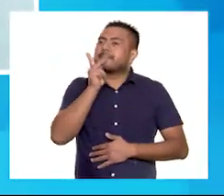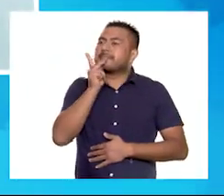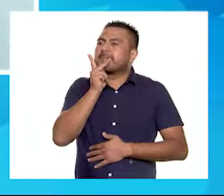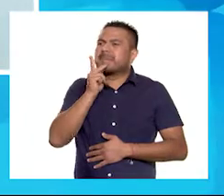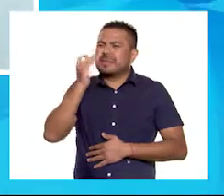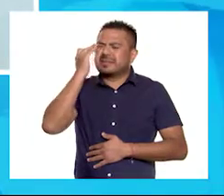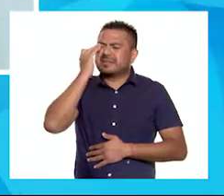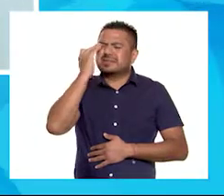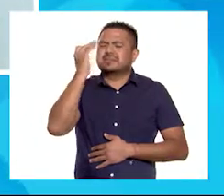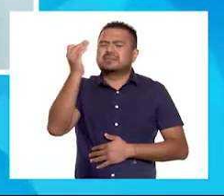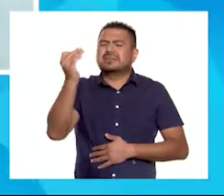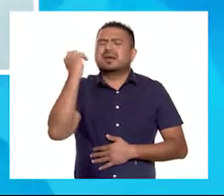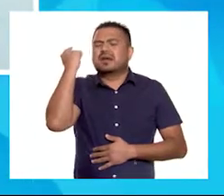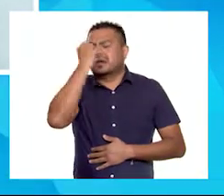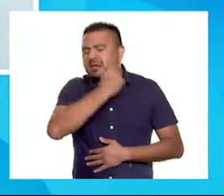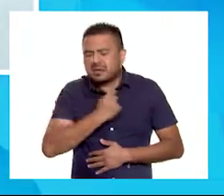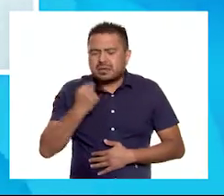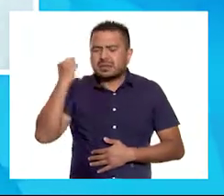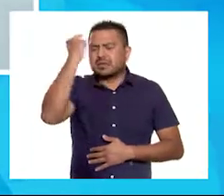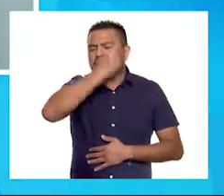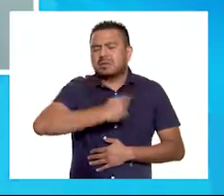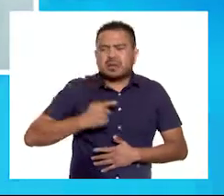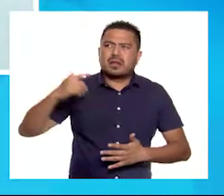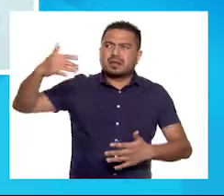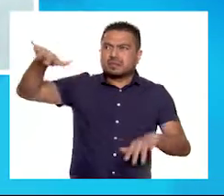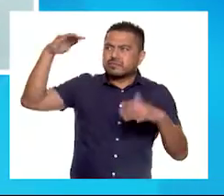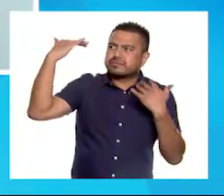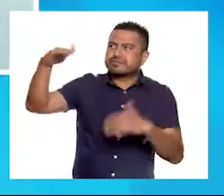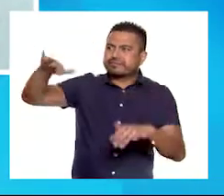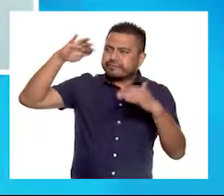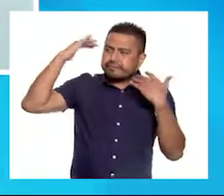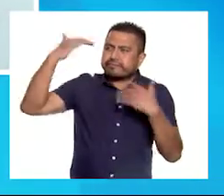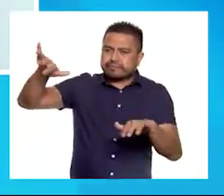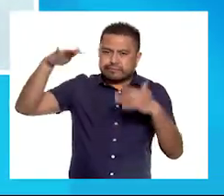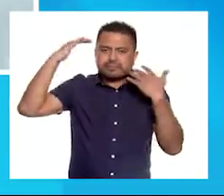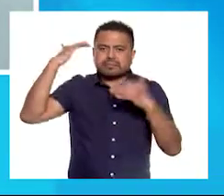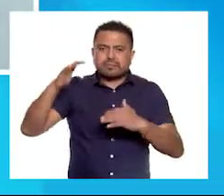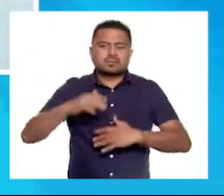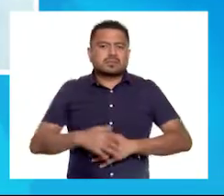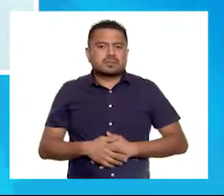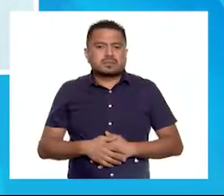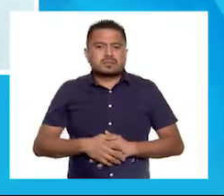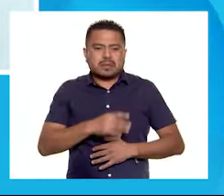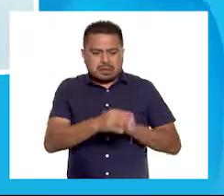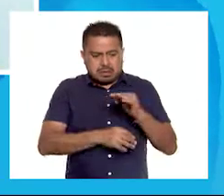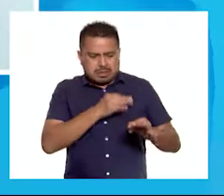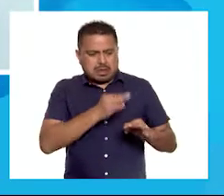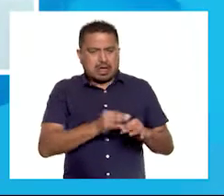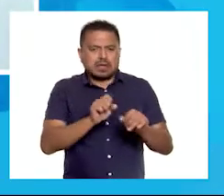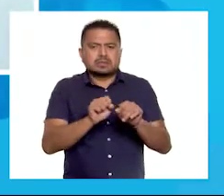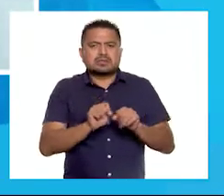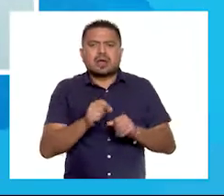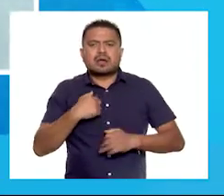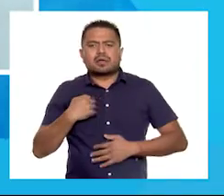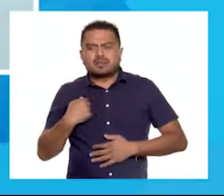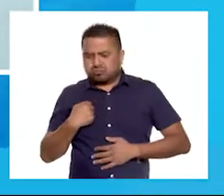se tarda horas y horas bañándose. Y ella estaba lista en la sala con mi